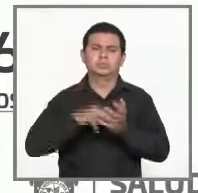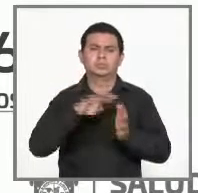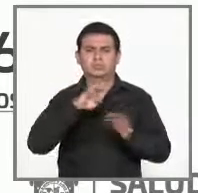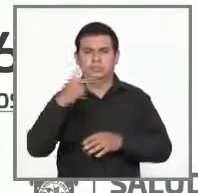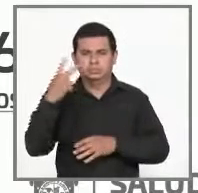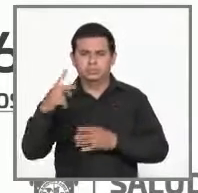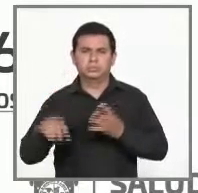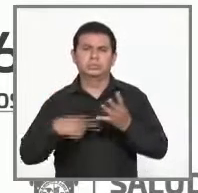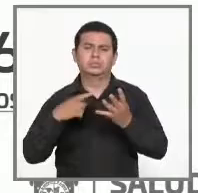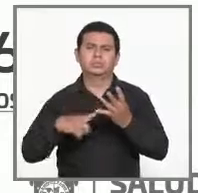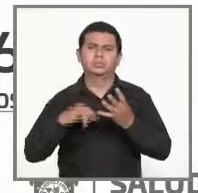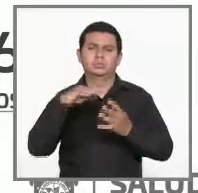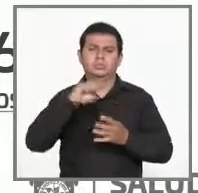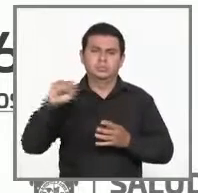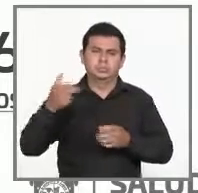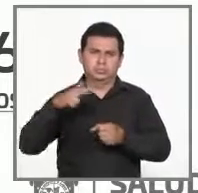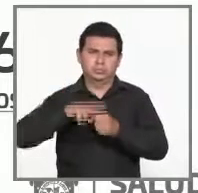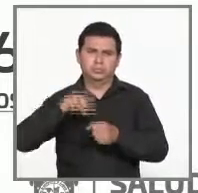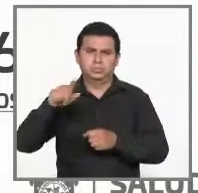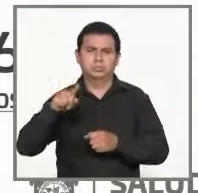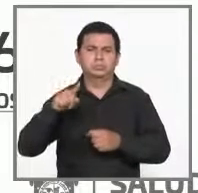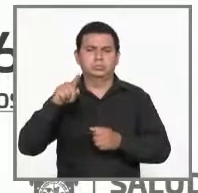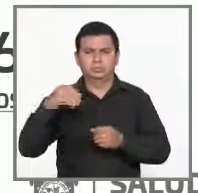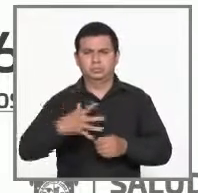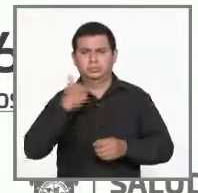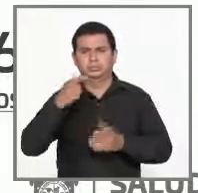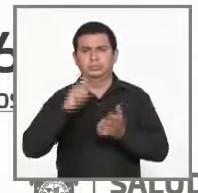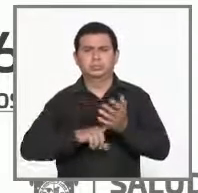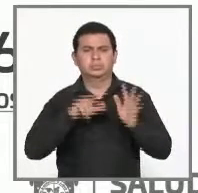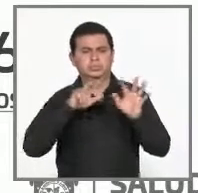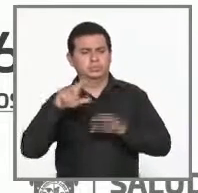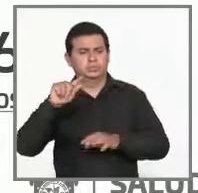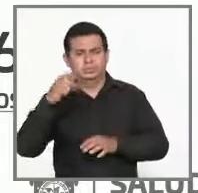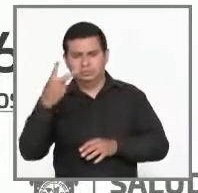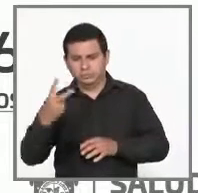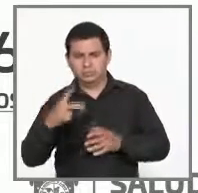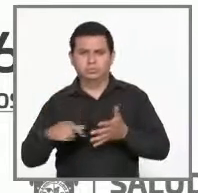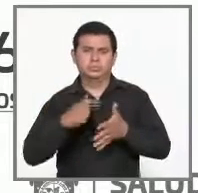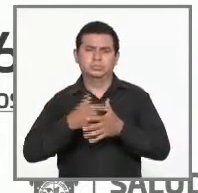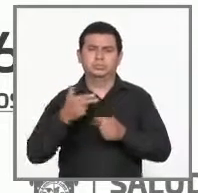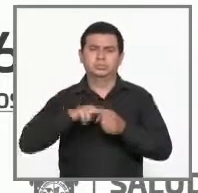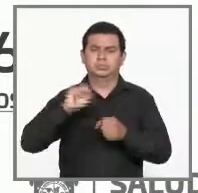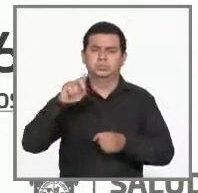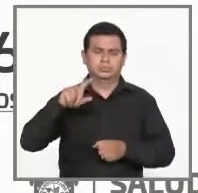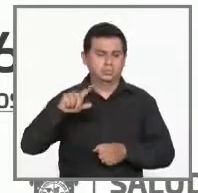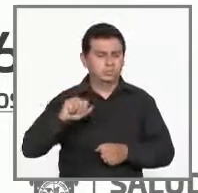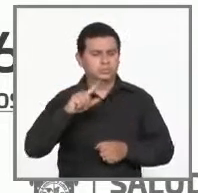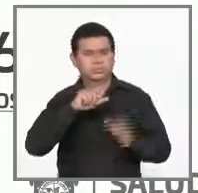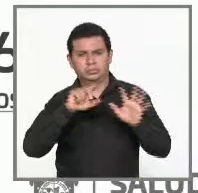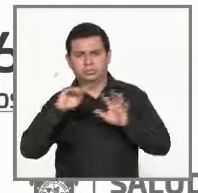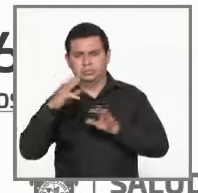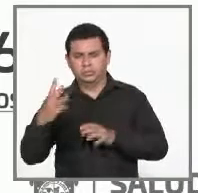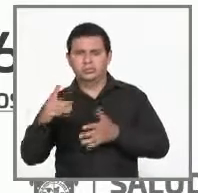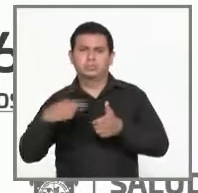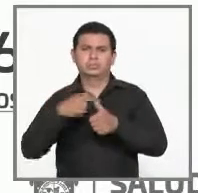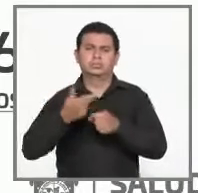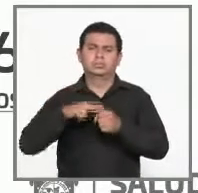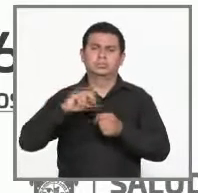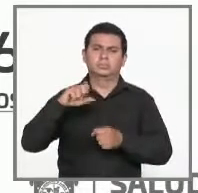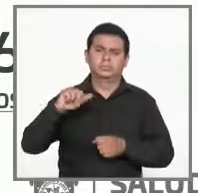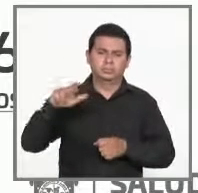2.945 ins bienestar 1882 serena 693 semarnat